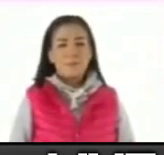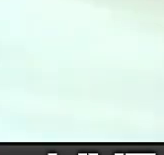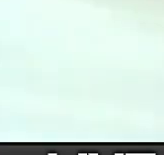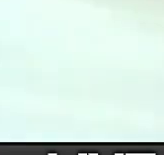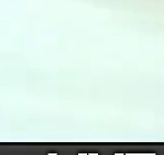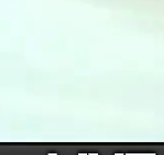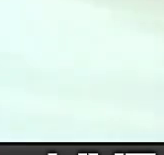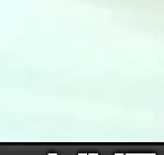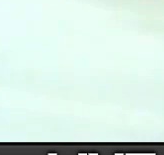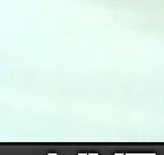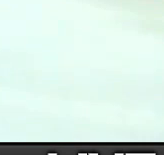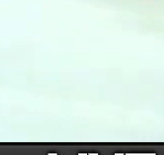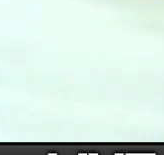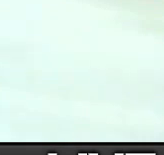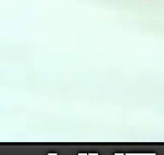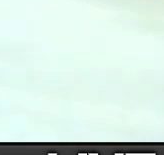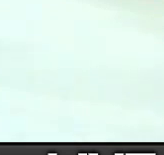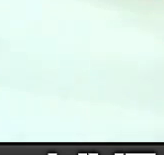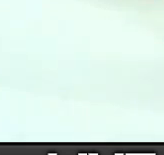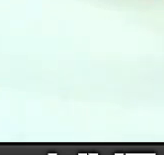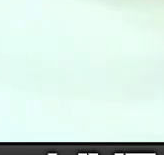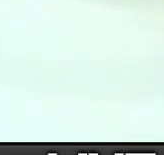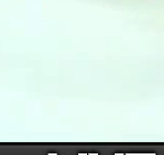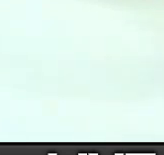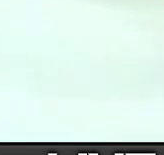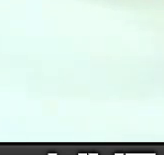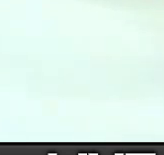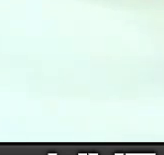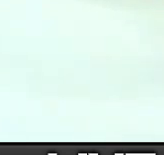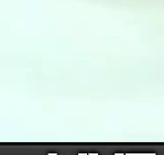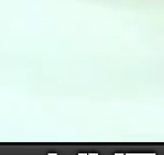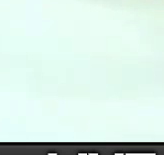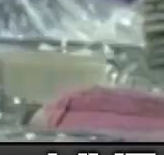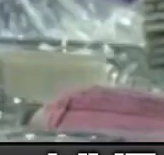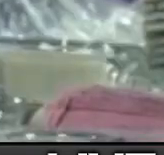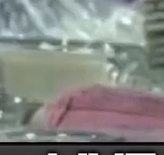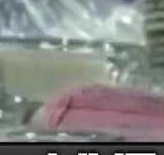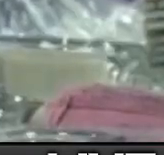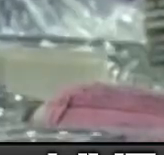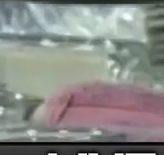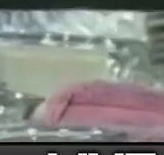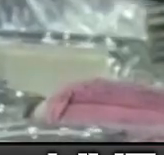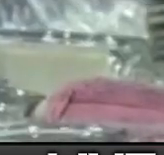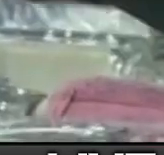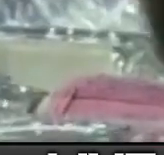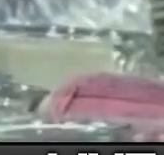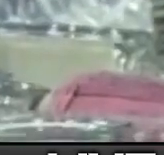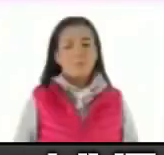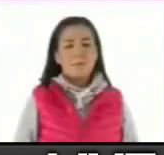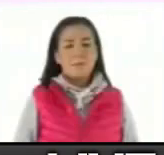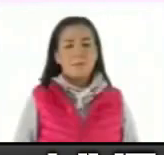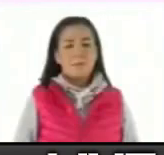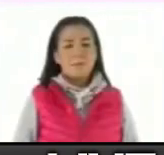Deja tapón. Aquí está.